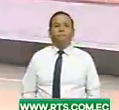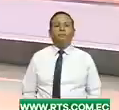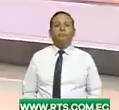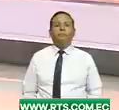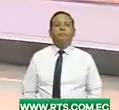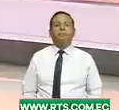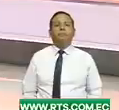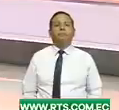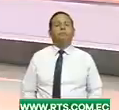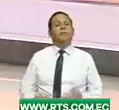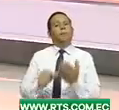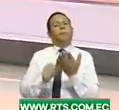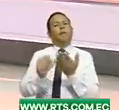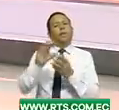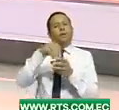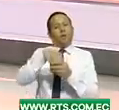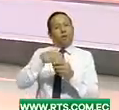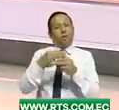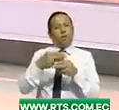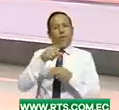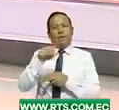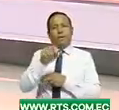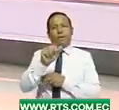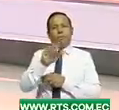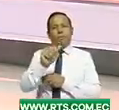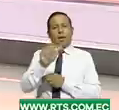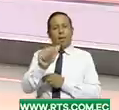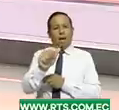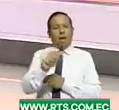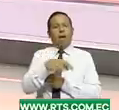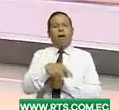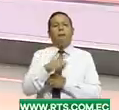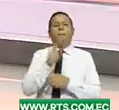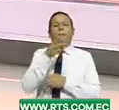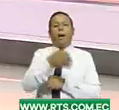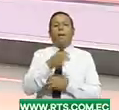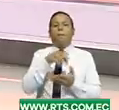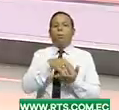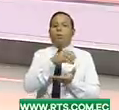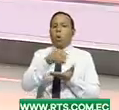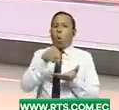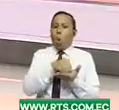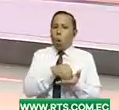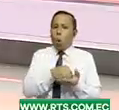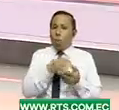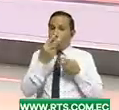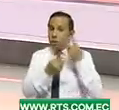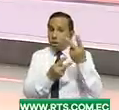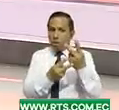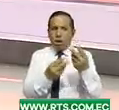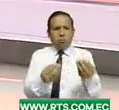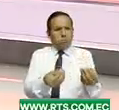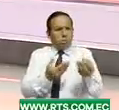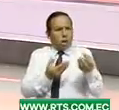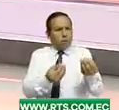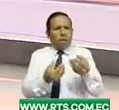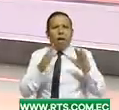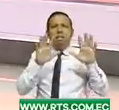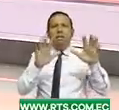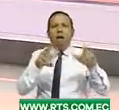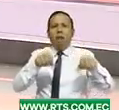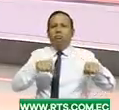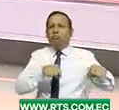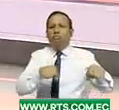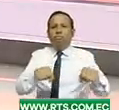Interior, Juan Zapata, en su visita a la provincia de El Oro, recibió la donación de 10 motocicletas por parte de la prefectura para el combate a